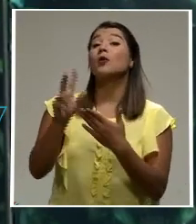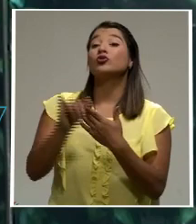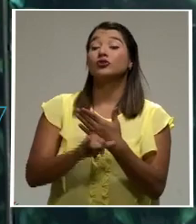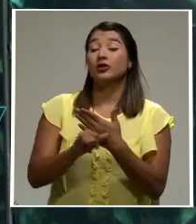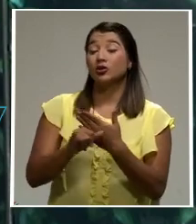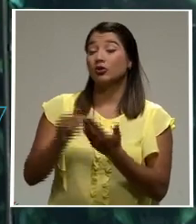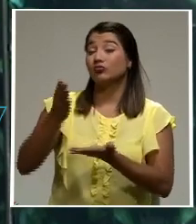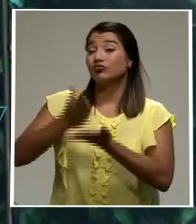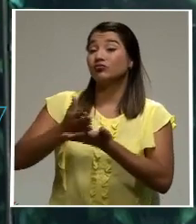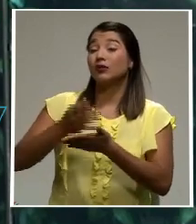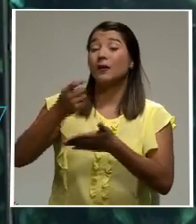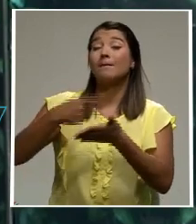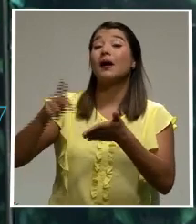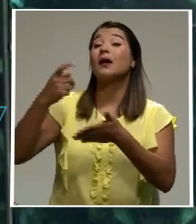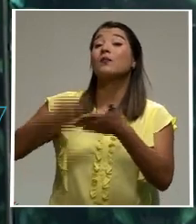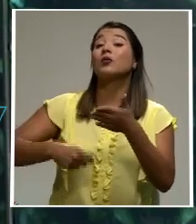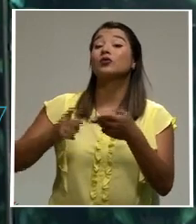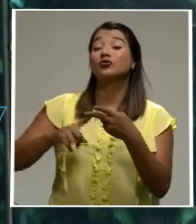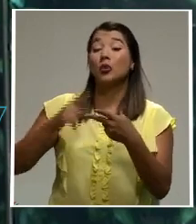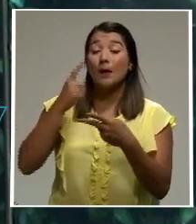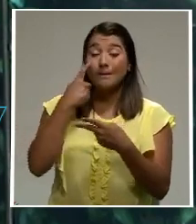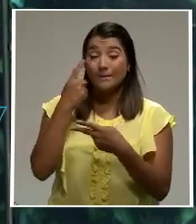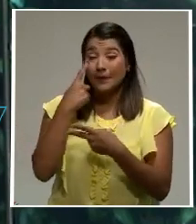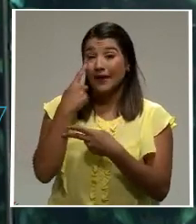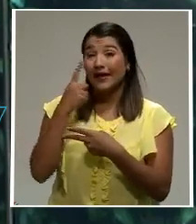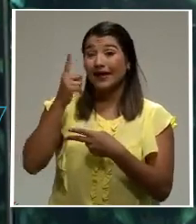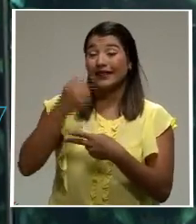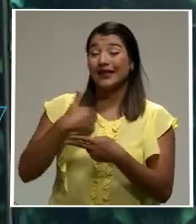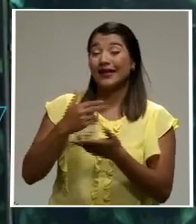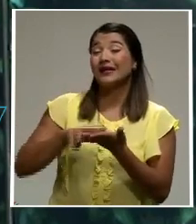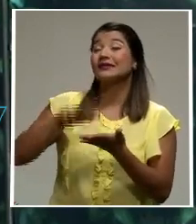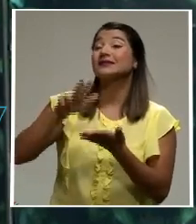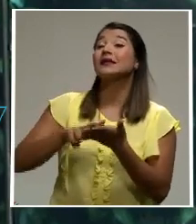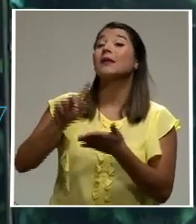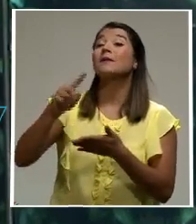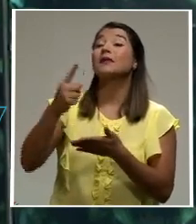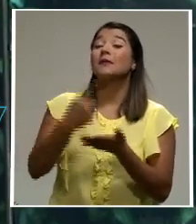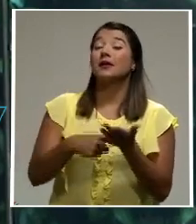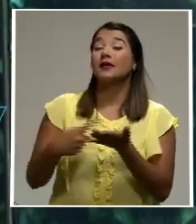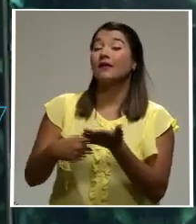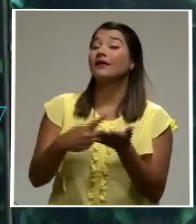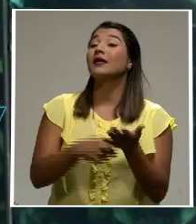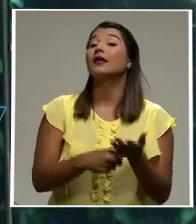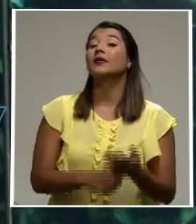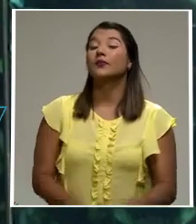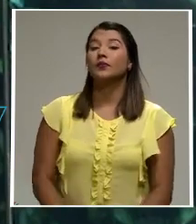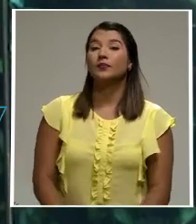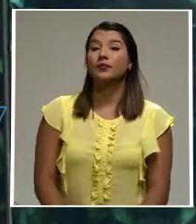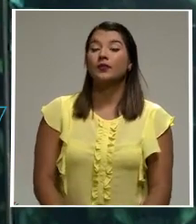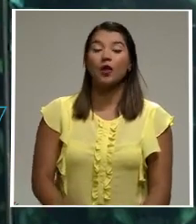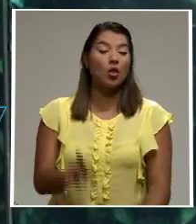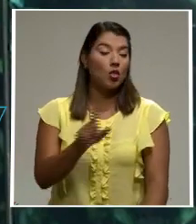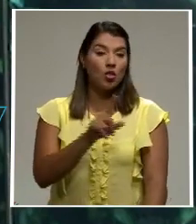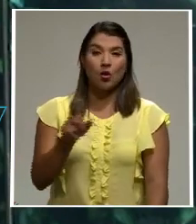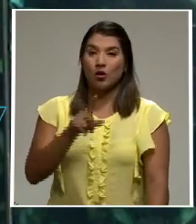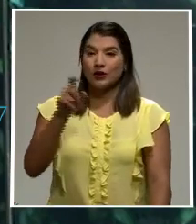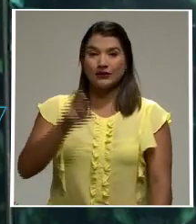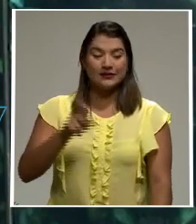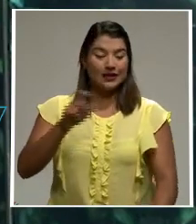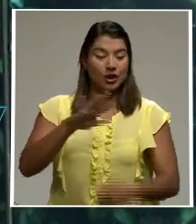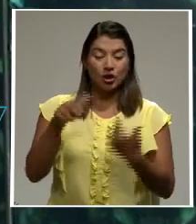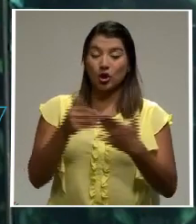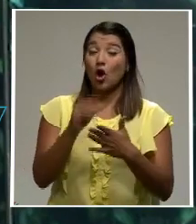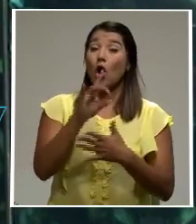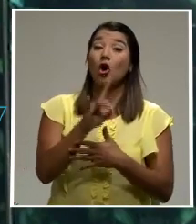otros, también logren haberse aprobado por lo menos en primer debate o avanzado significativamente en su trámite. No es necesario que todos los 8 o